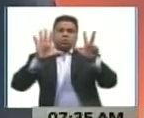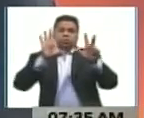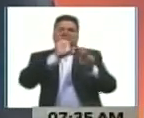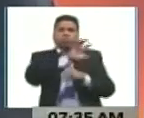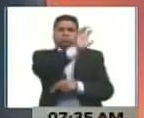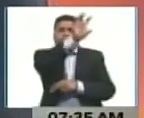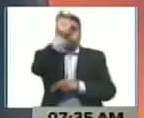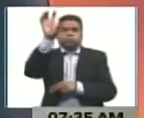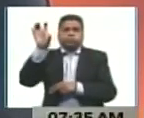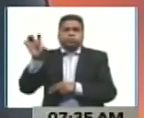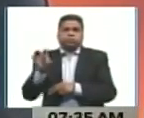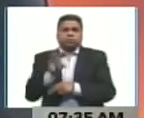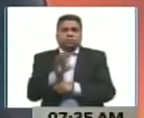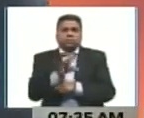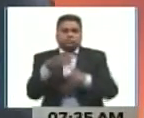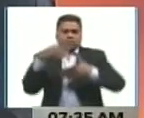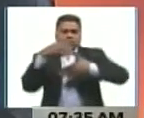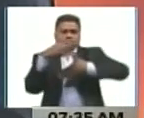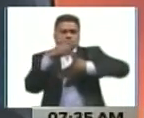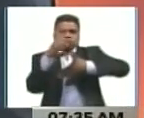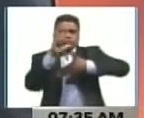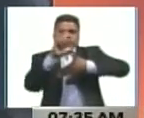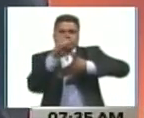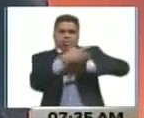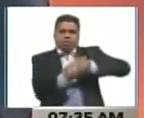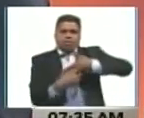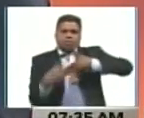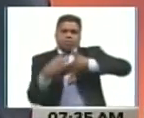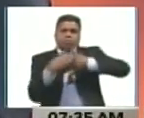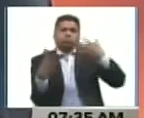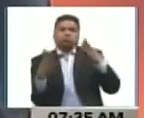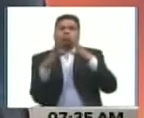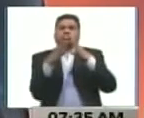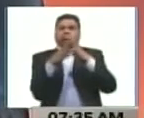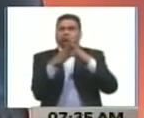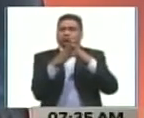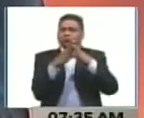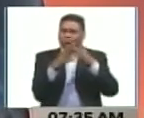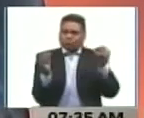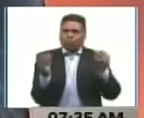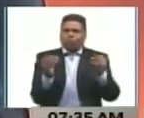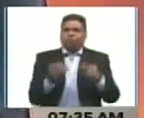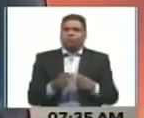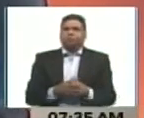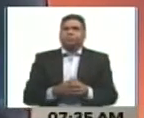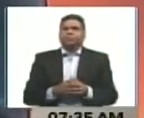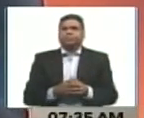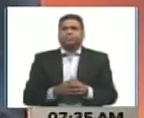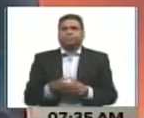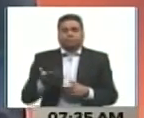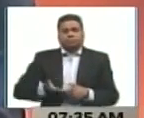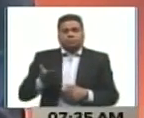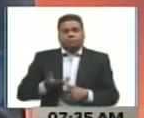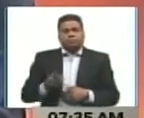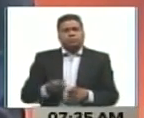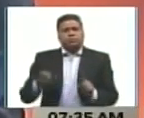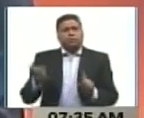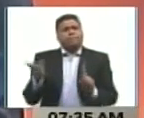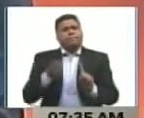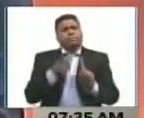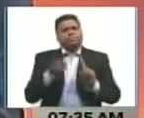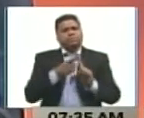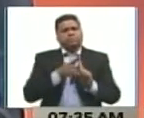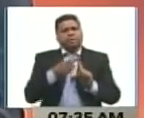que estarán debatiendo, discutiendo, una agenda bien interesante, bien pertinente, que ¿cuáles suscita... son los principales puntos?